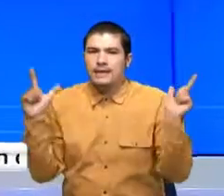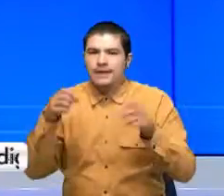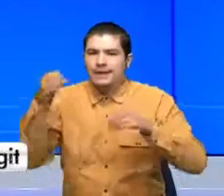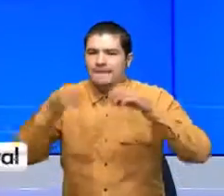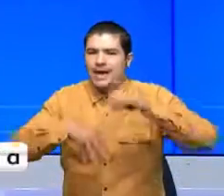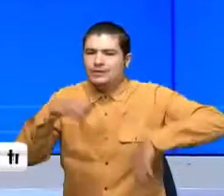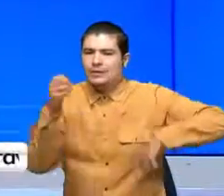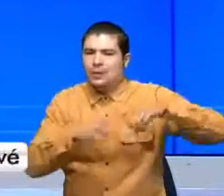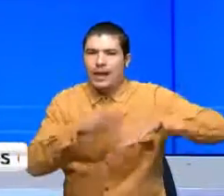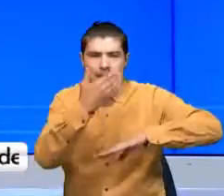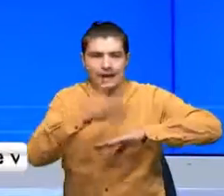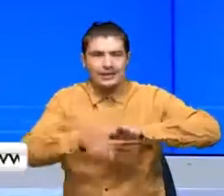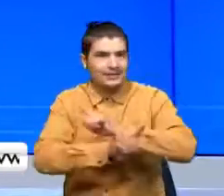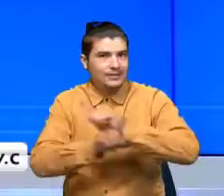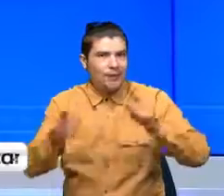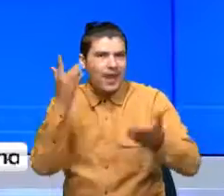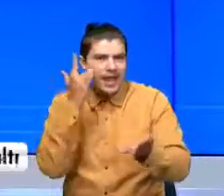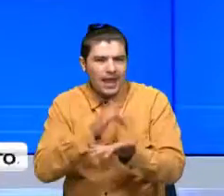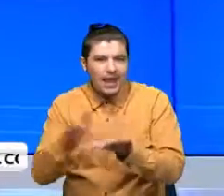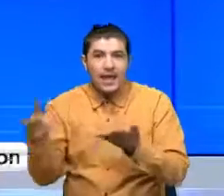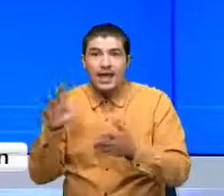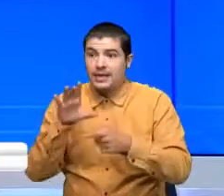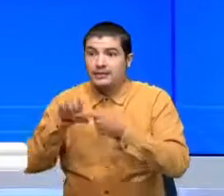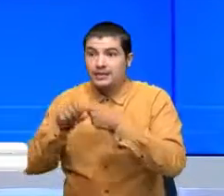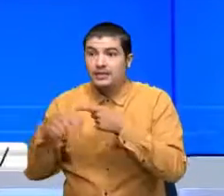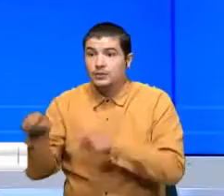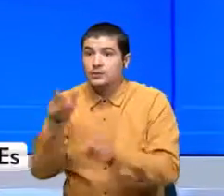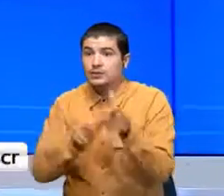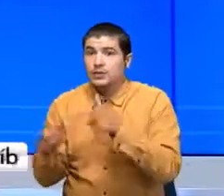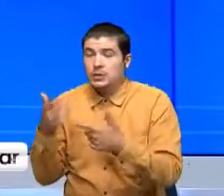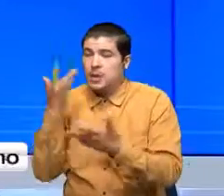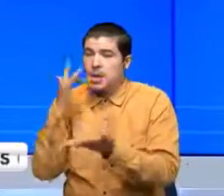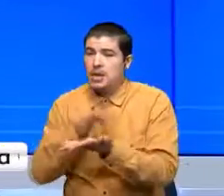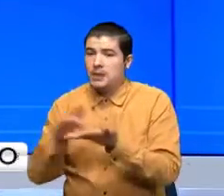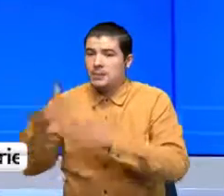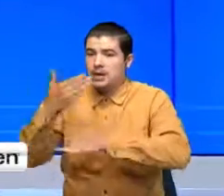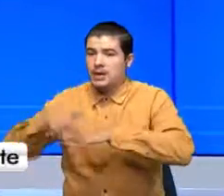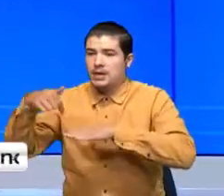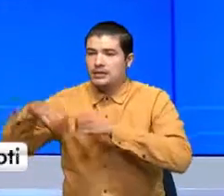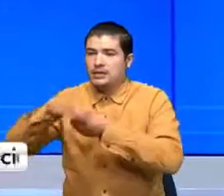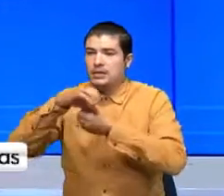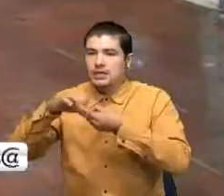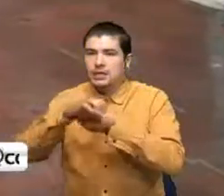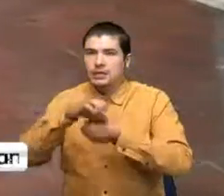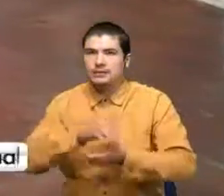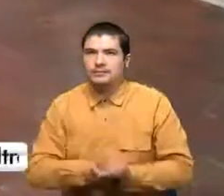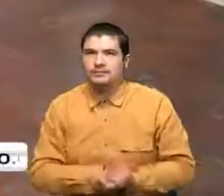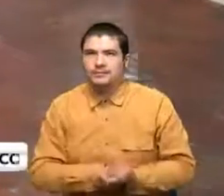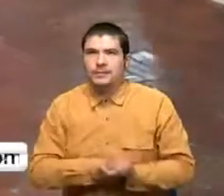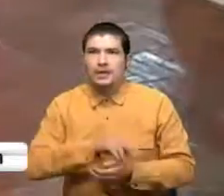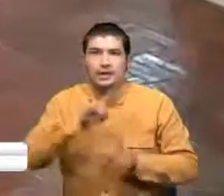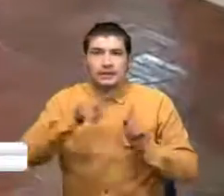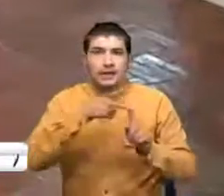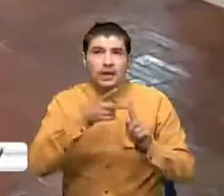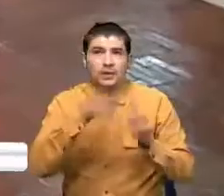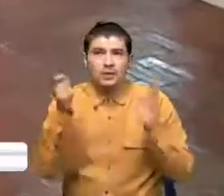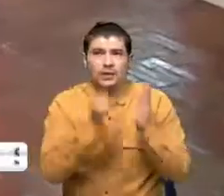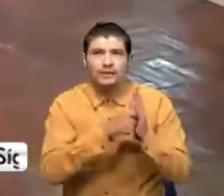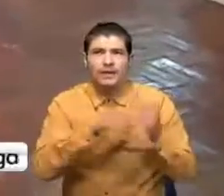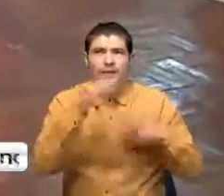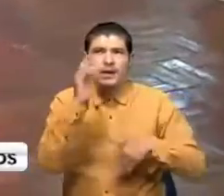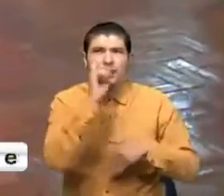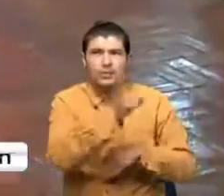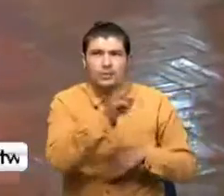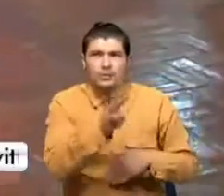la que se dan cita desde tempranas horas de la mañana para hacer limpiezas en las calles de la ciudad por segunda vez más de 108